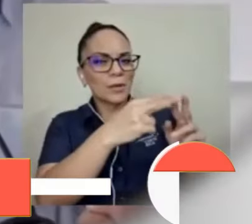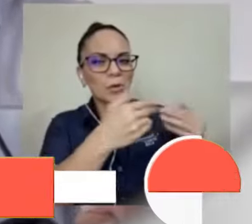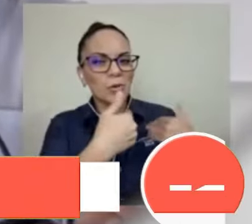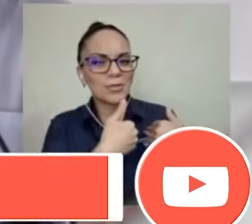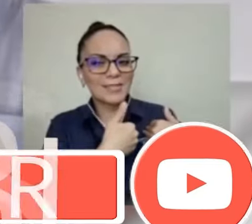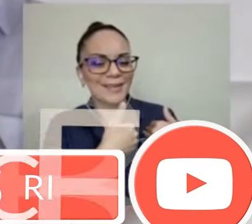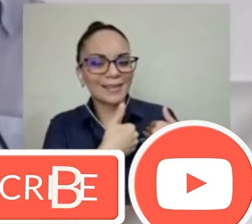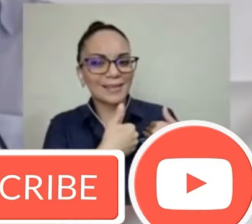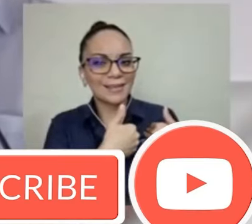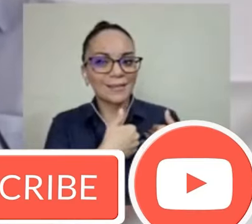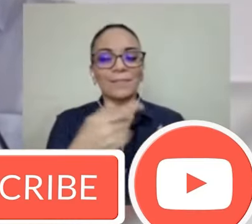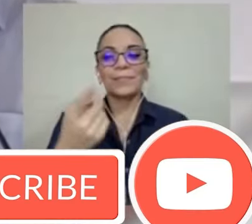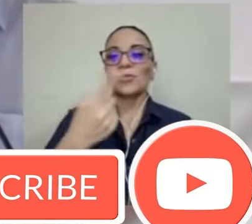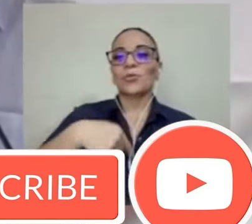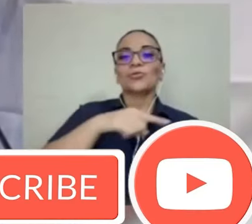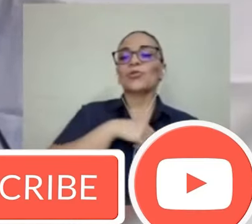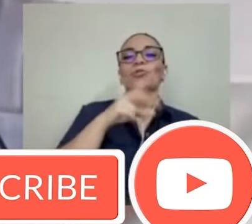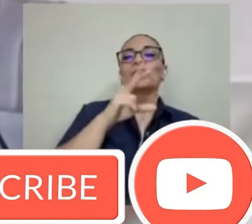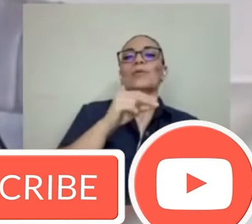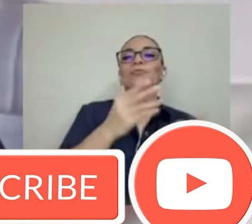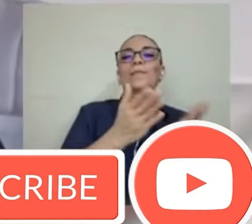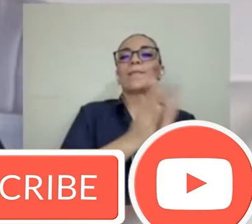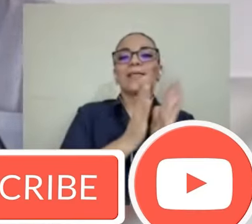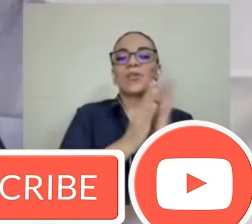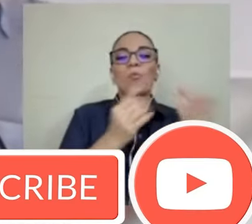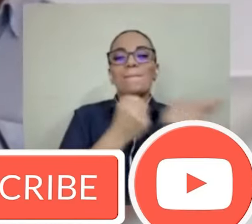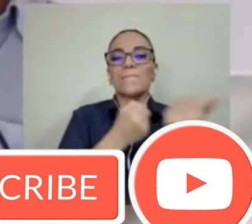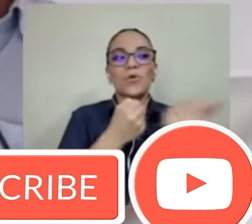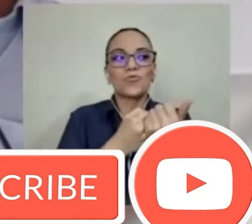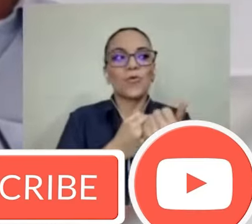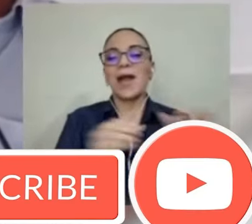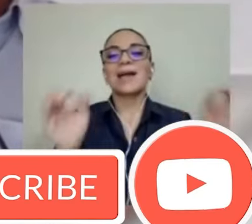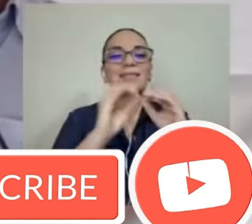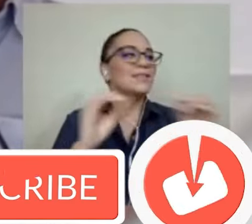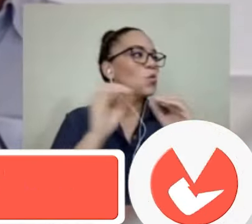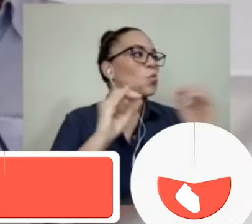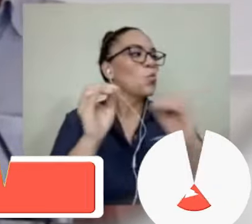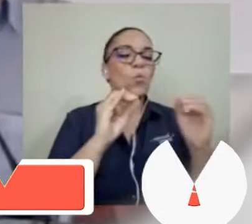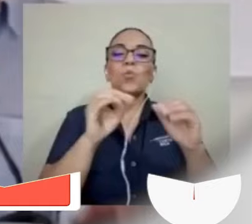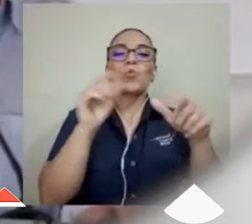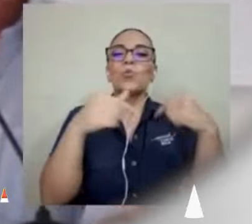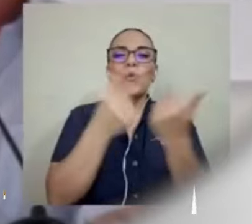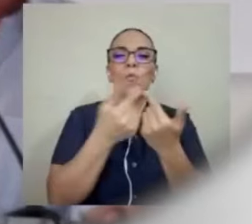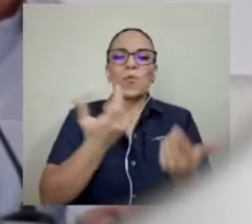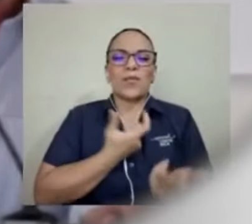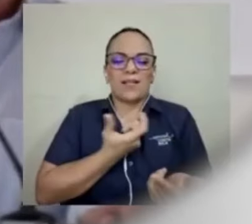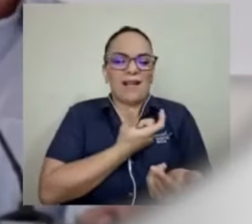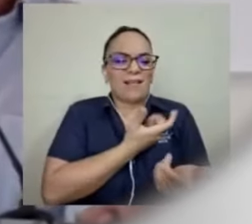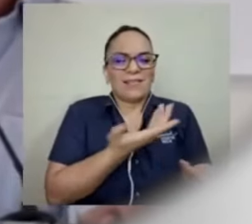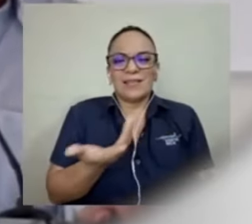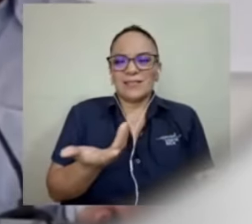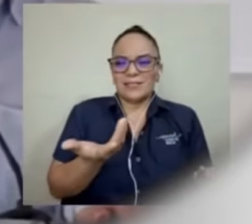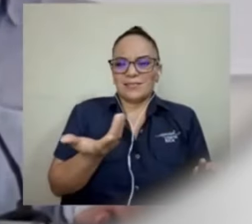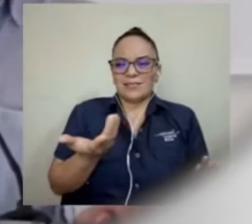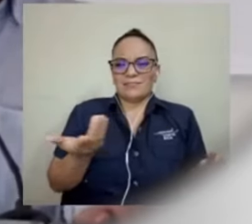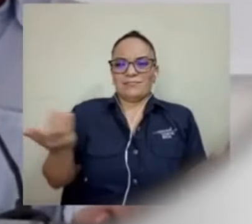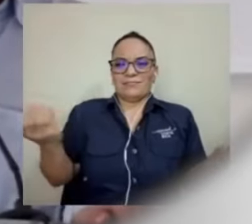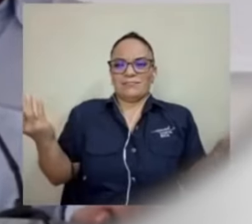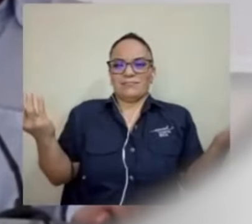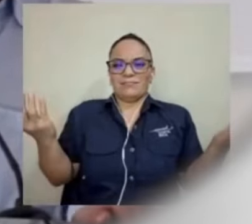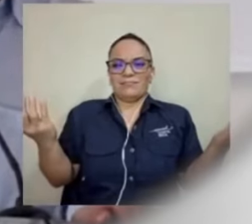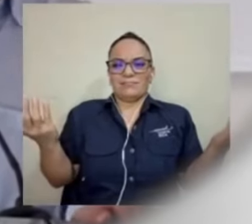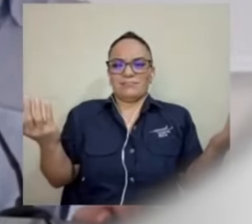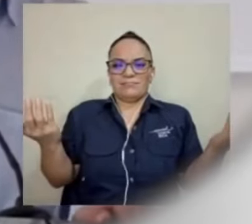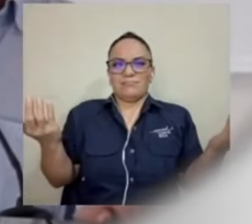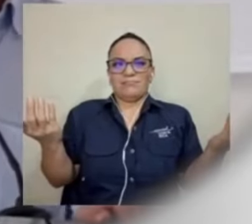Vea, nosotros no le hemos pedido apoyo a ninguno de los, a ningún grupo de alcaldes de manera, es